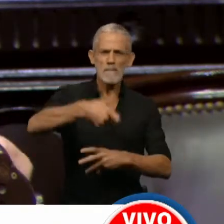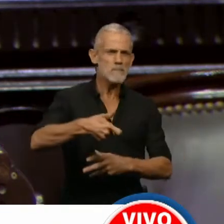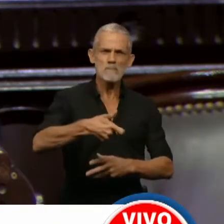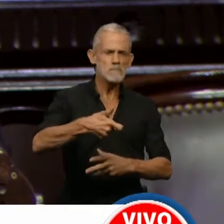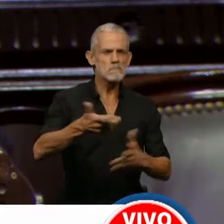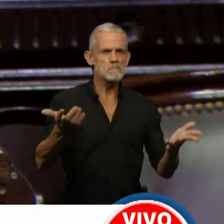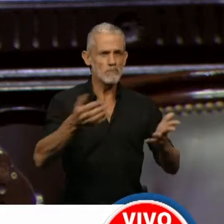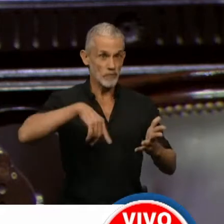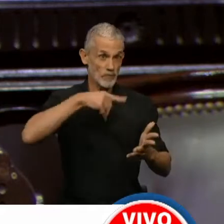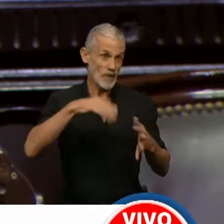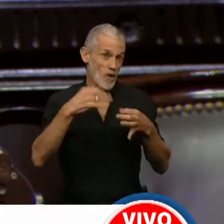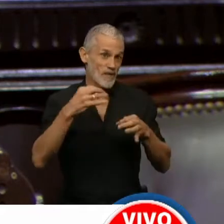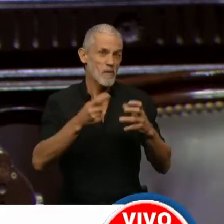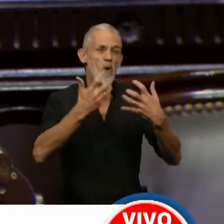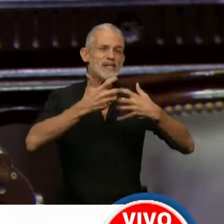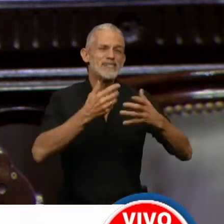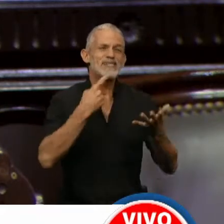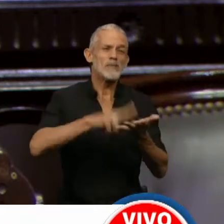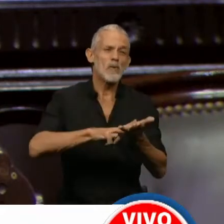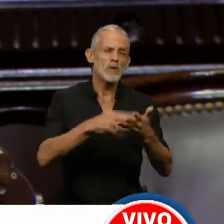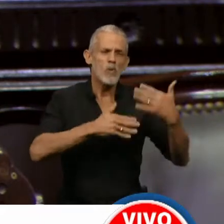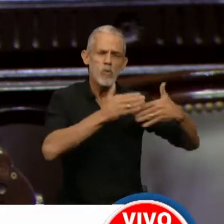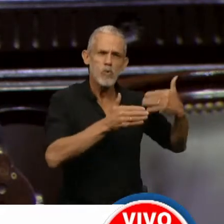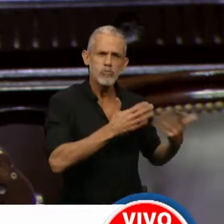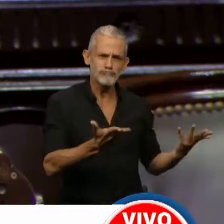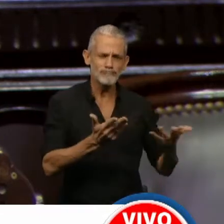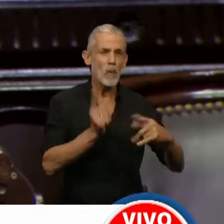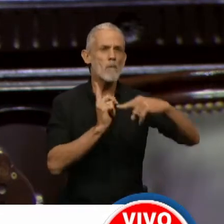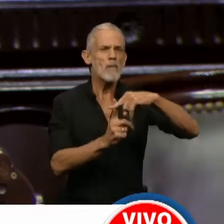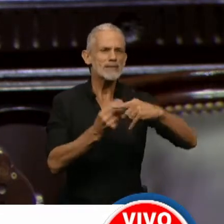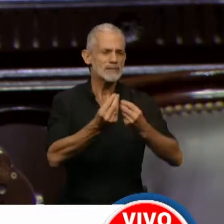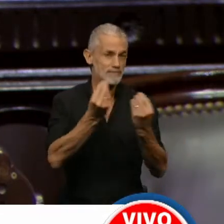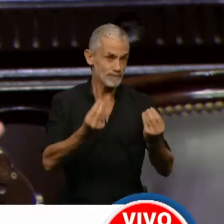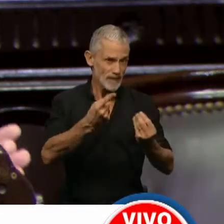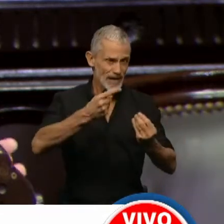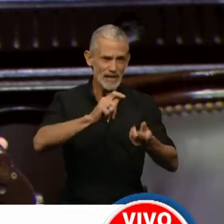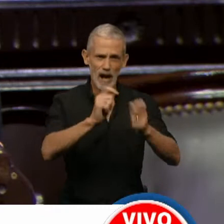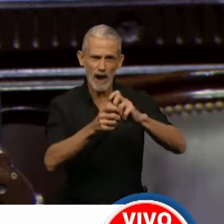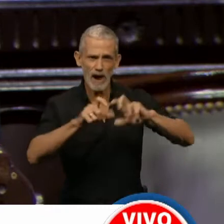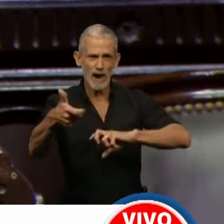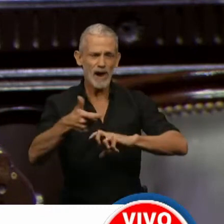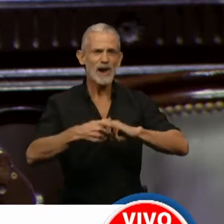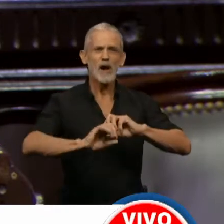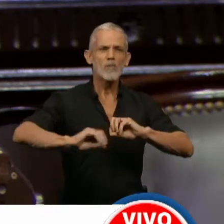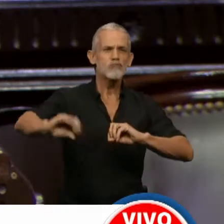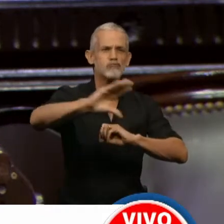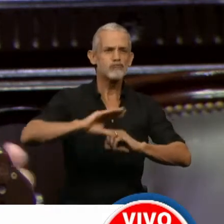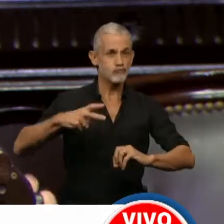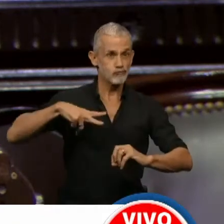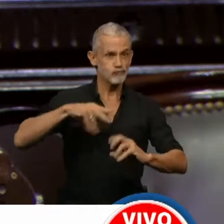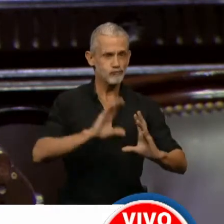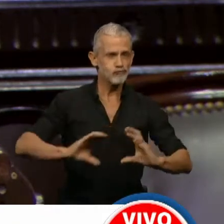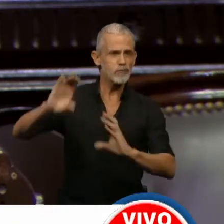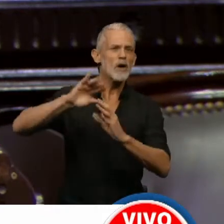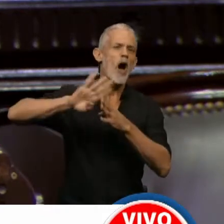y que hizo que tengamos un sistema tributario regresivo, que sumado a la transferencia hacia los sectores más concentrados